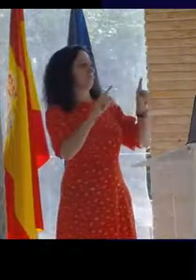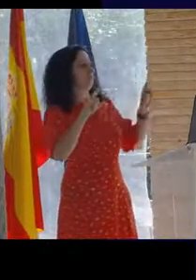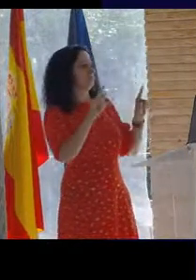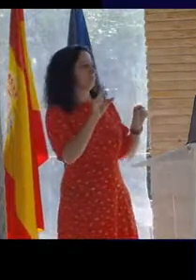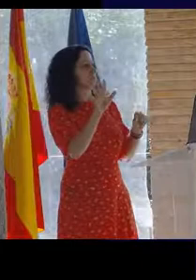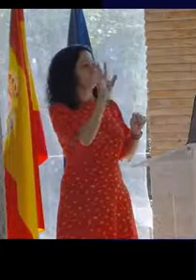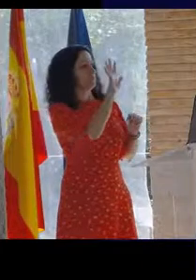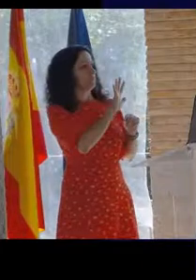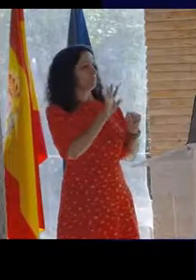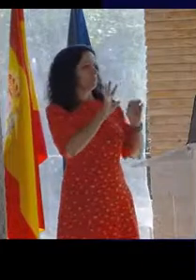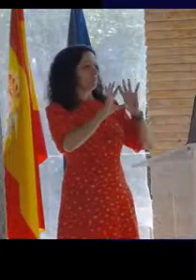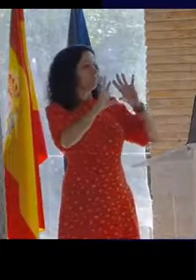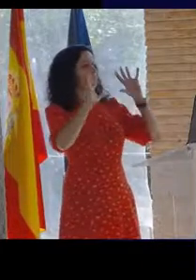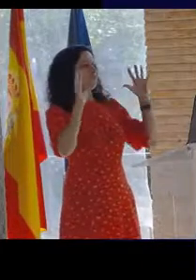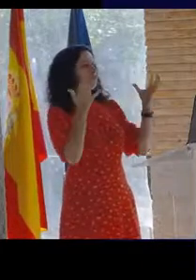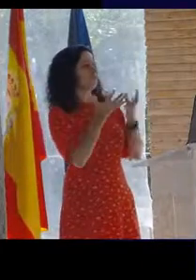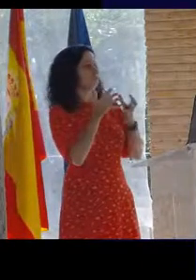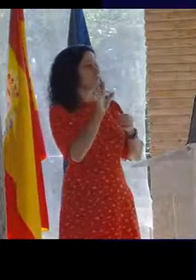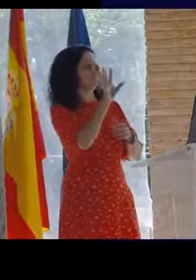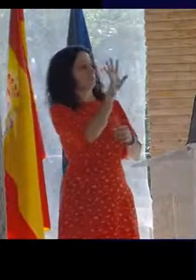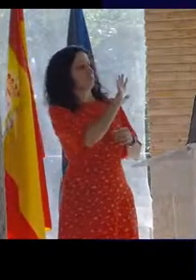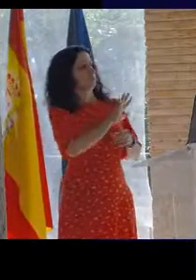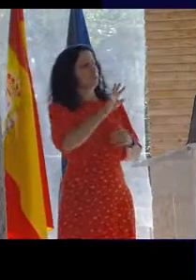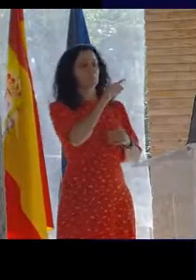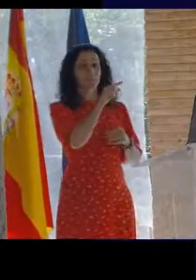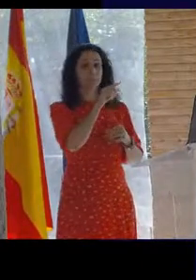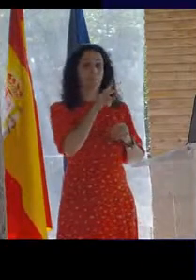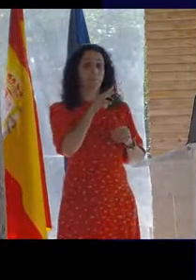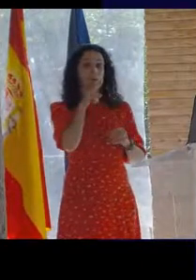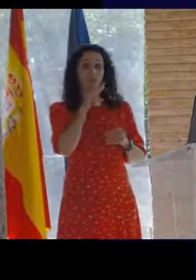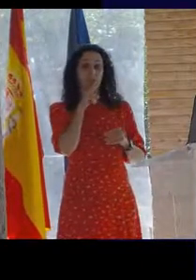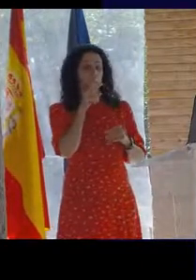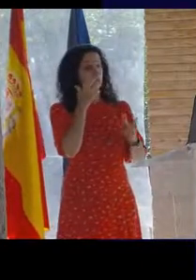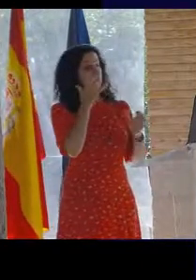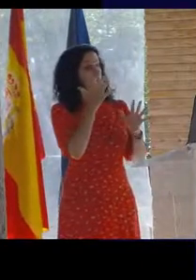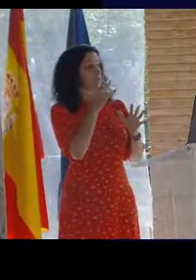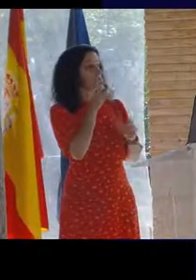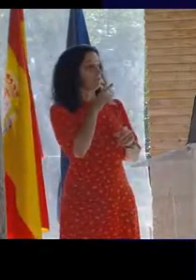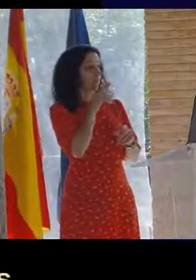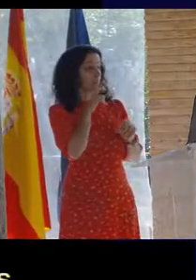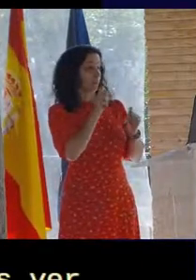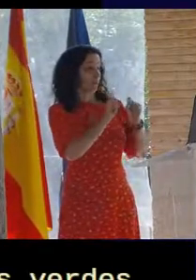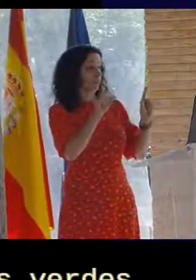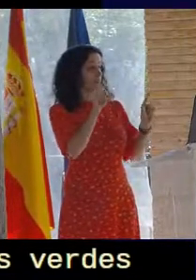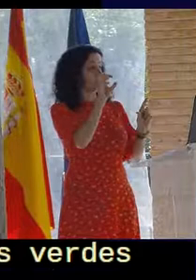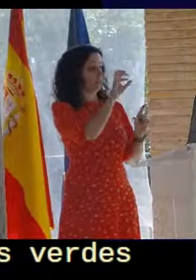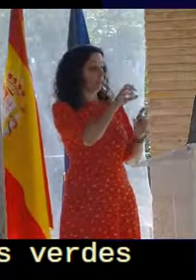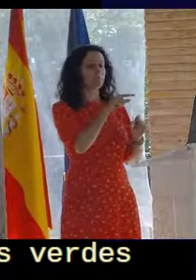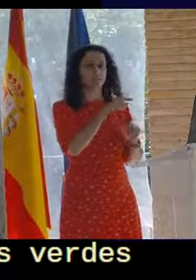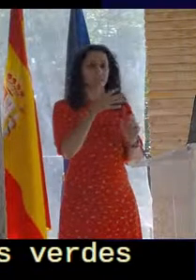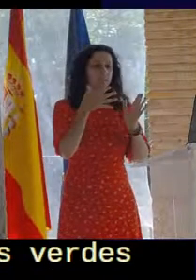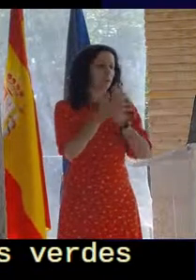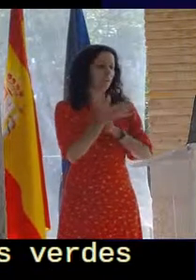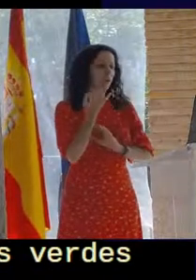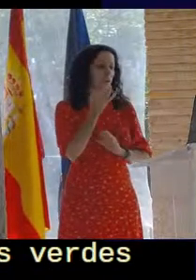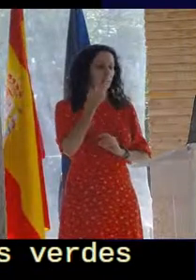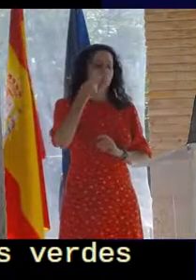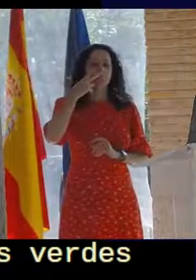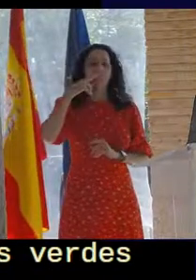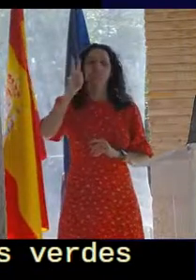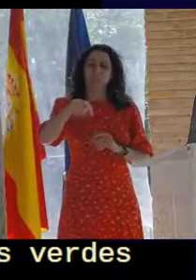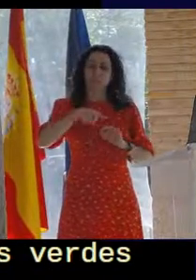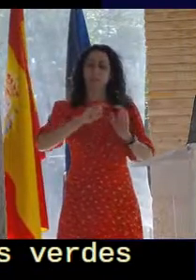reconocida aquí podemos ver bueno en el mapa mundi algunos países en los verdes en los que están en verde son